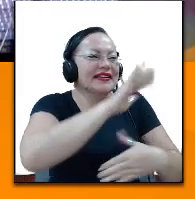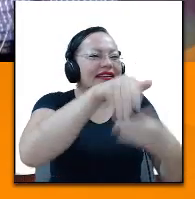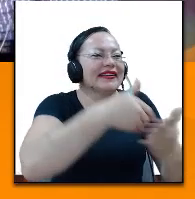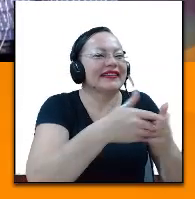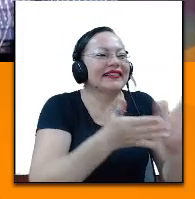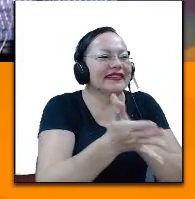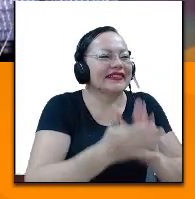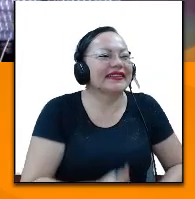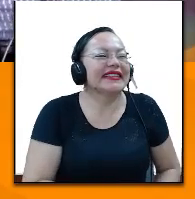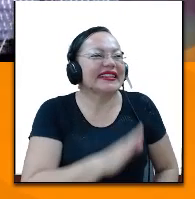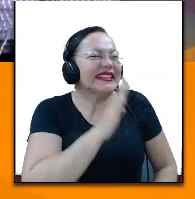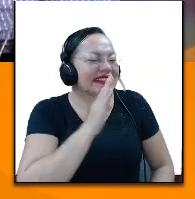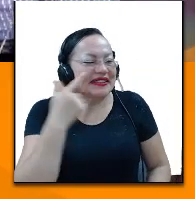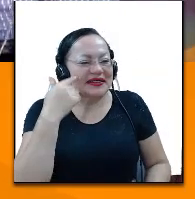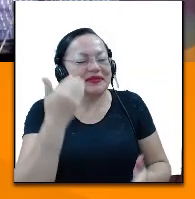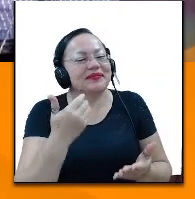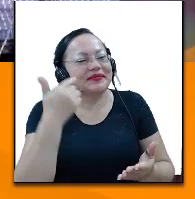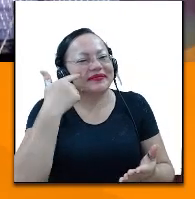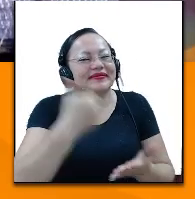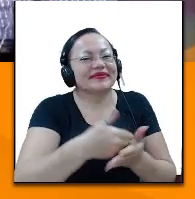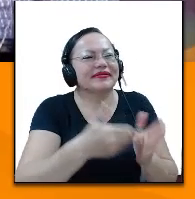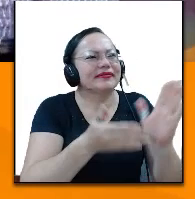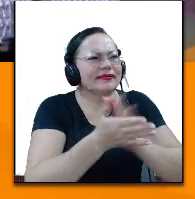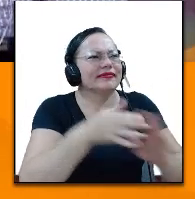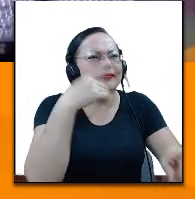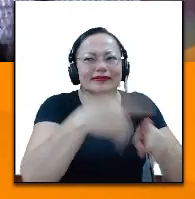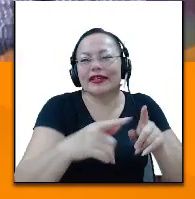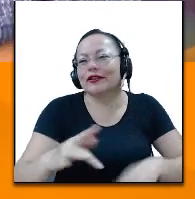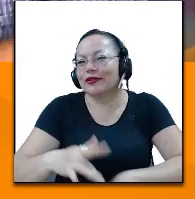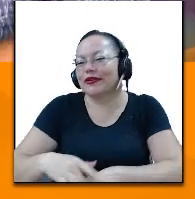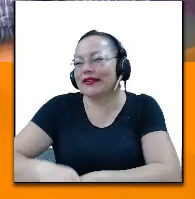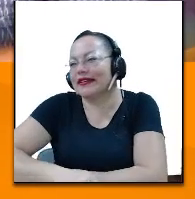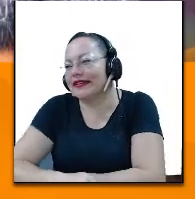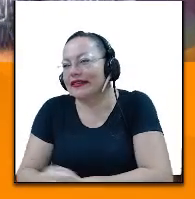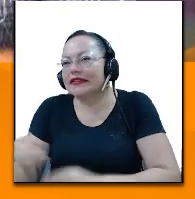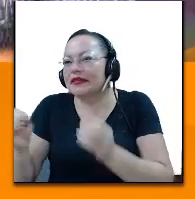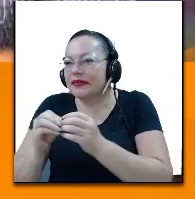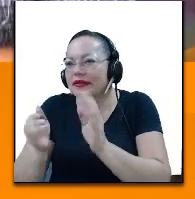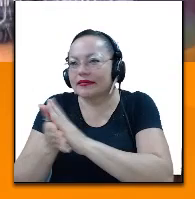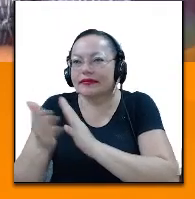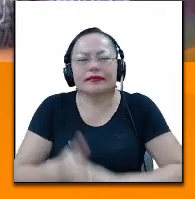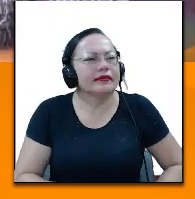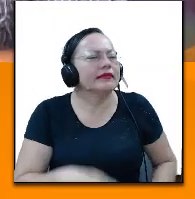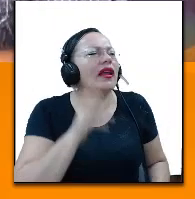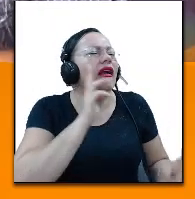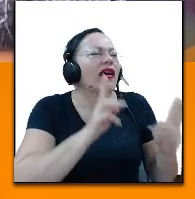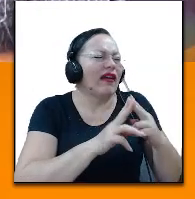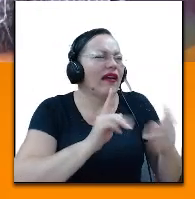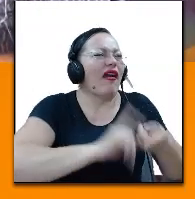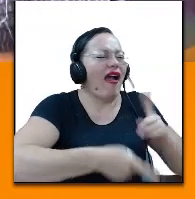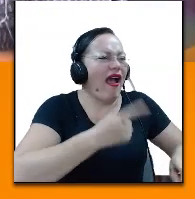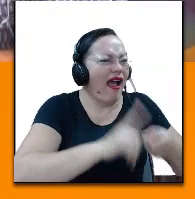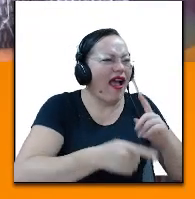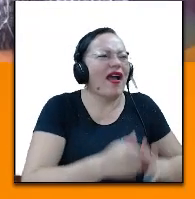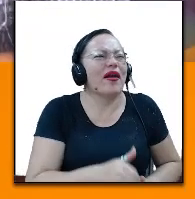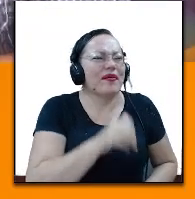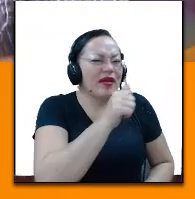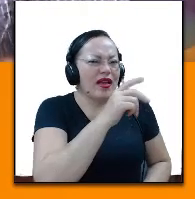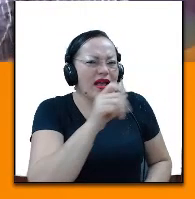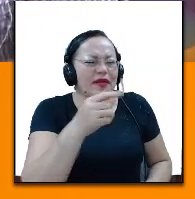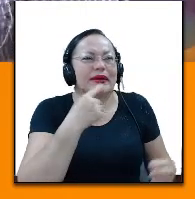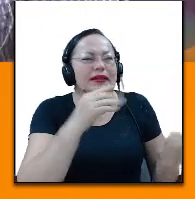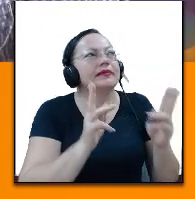visto, por ejemplo, a diferentes artistas como Álvaro Ebrard, un gran amigo, a